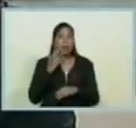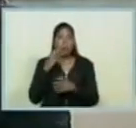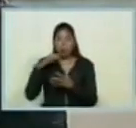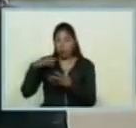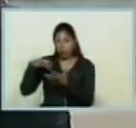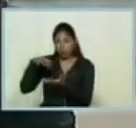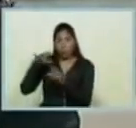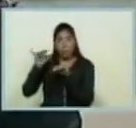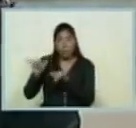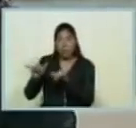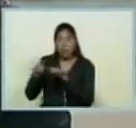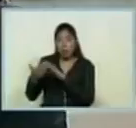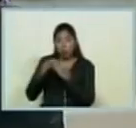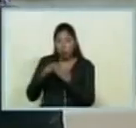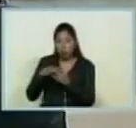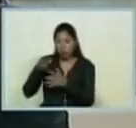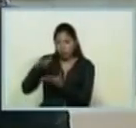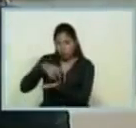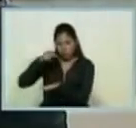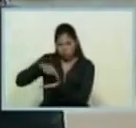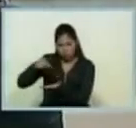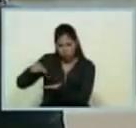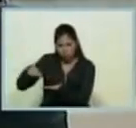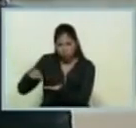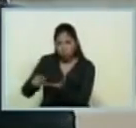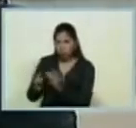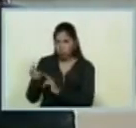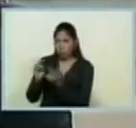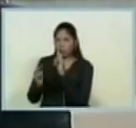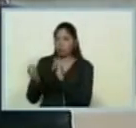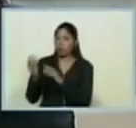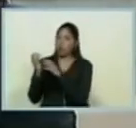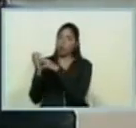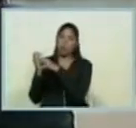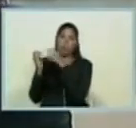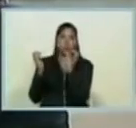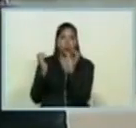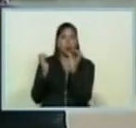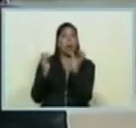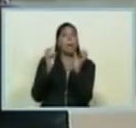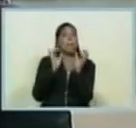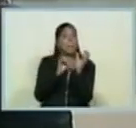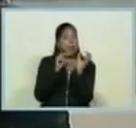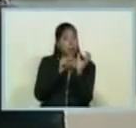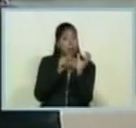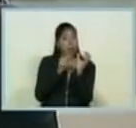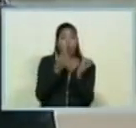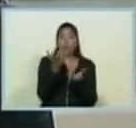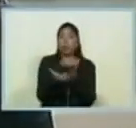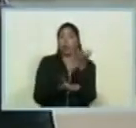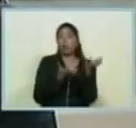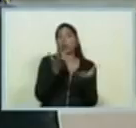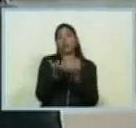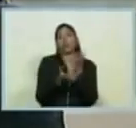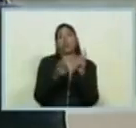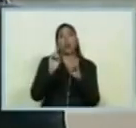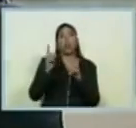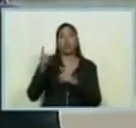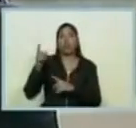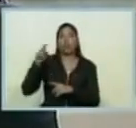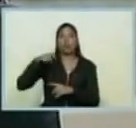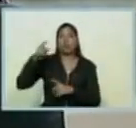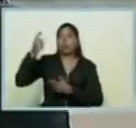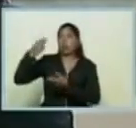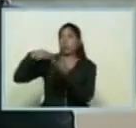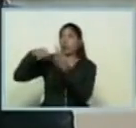la comunidad, lo que se produce en el estado, en el municipio. Y en ese sentido hemos, bueno, organizado toda la red de productores en torno a